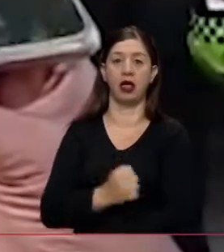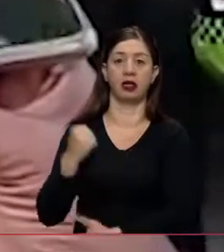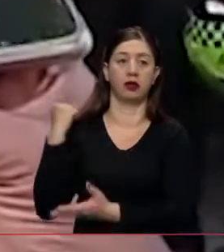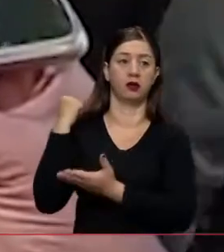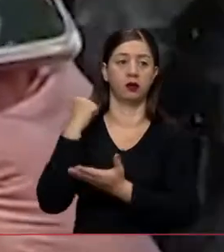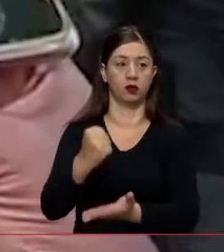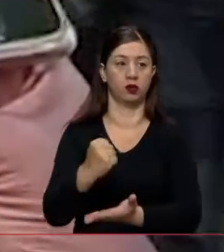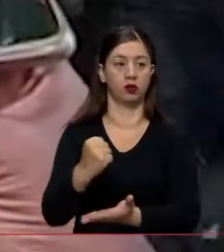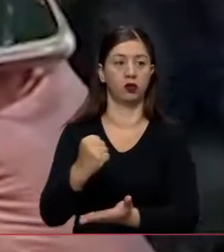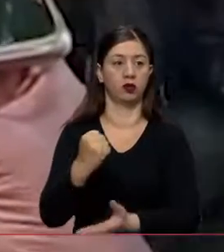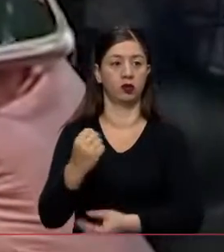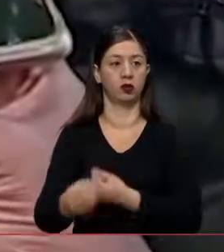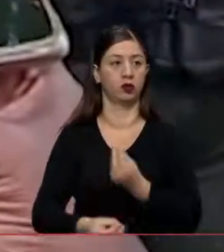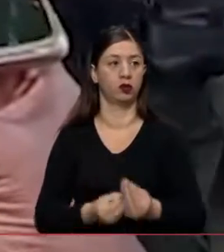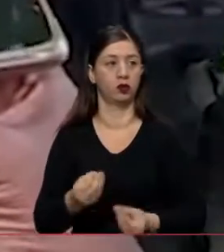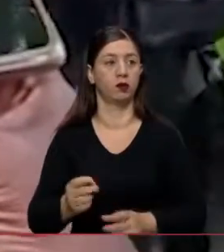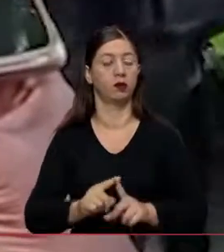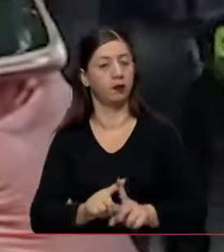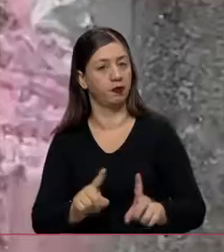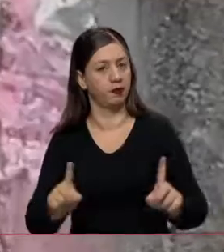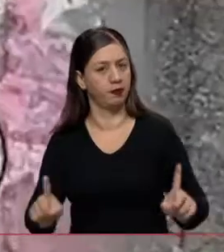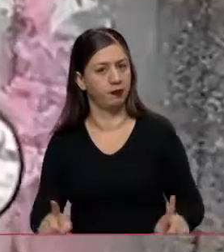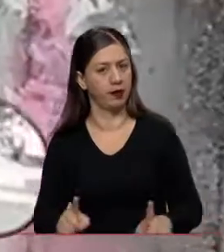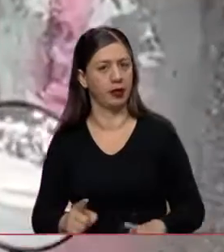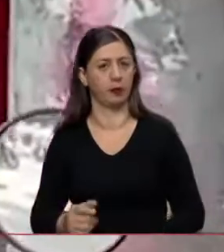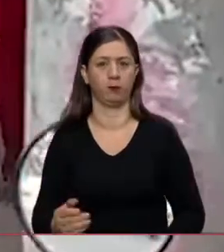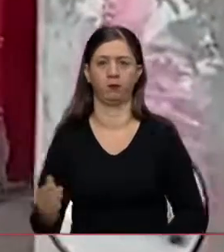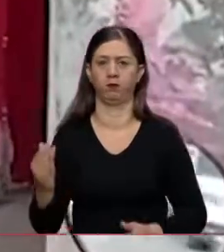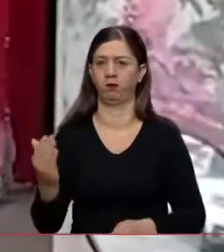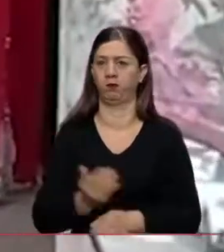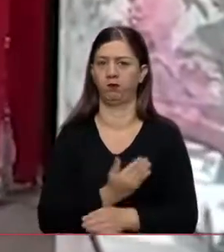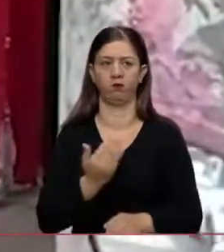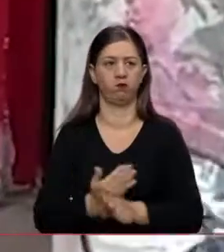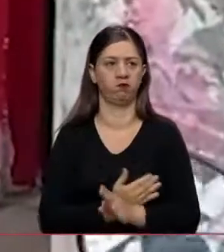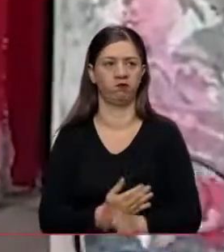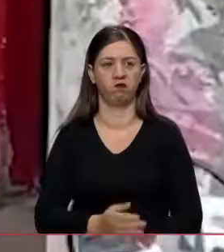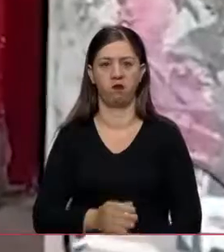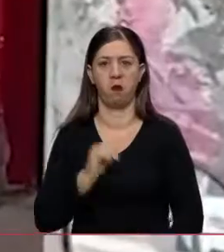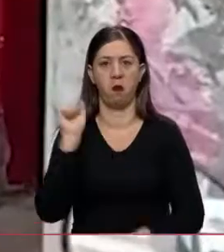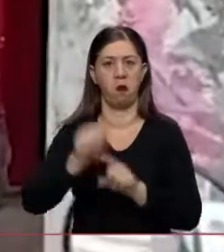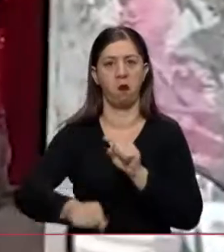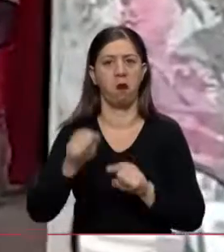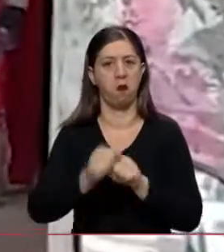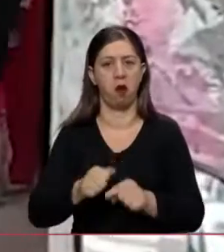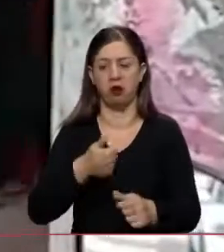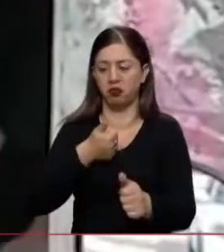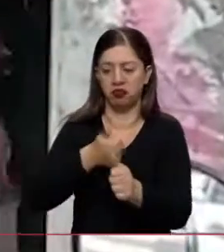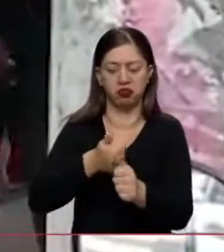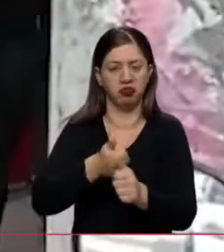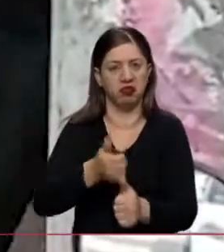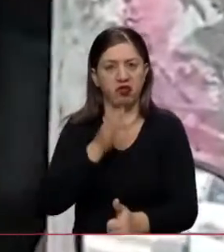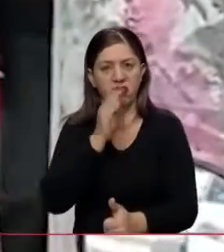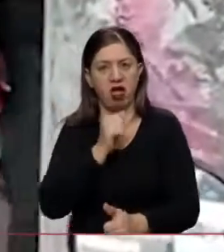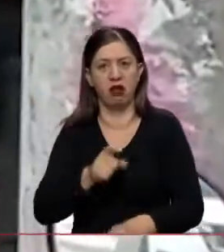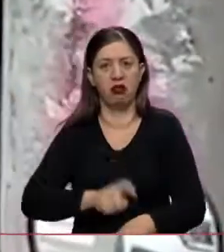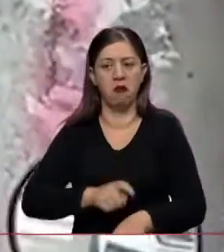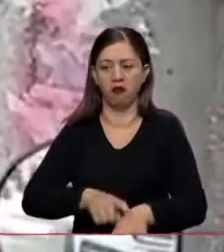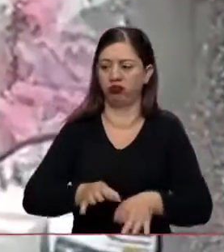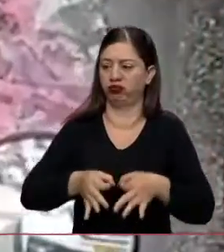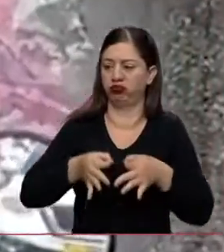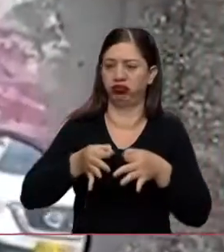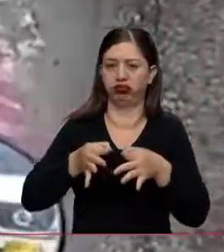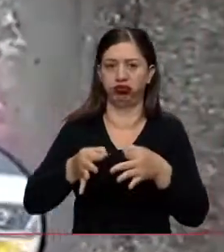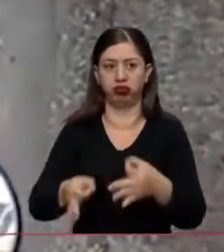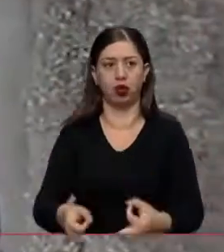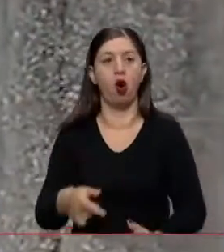en este año, pero que por negligencia en la supervisión misma, que ha sido bastante demorada,